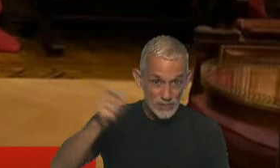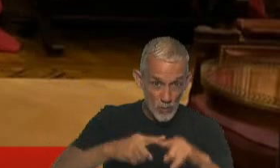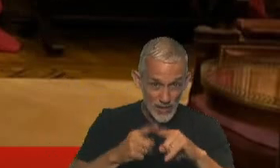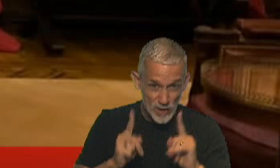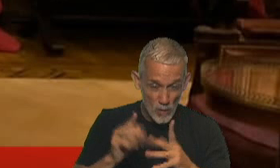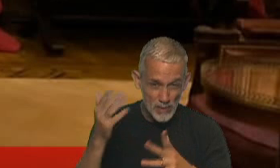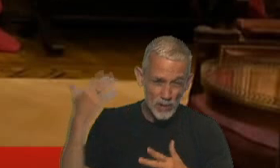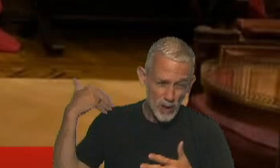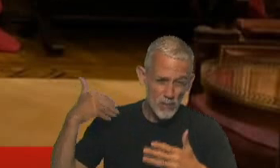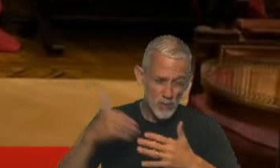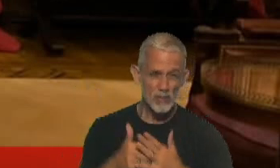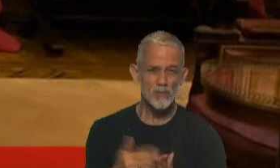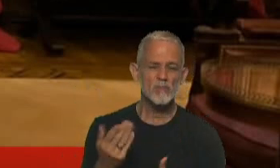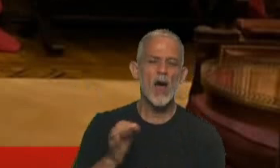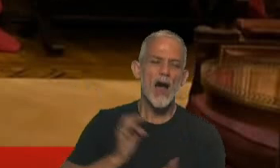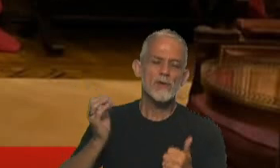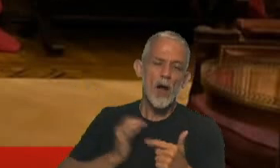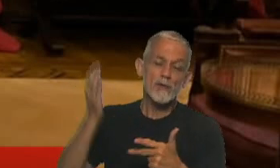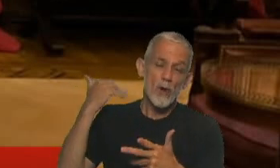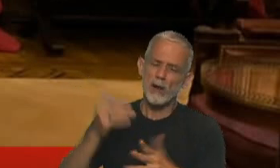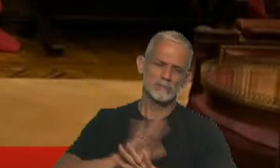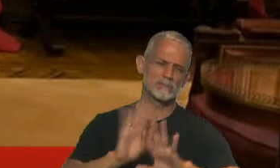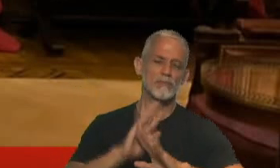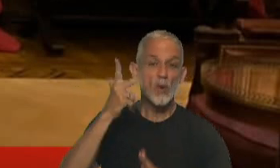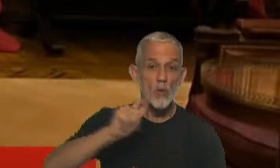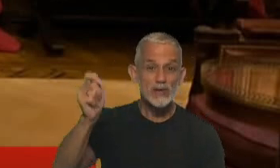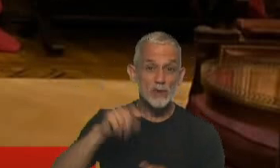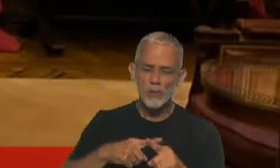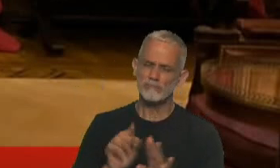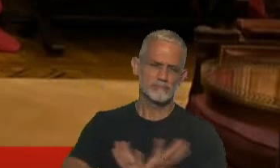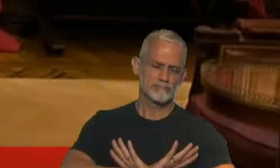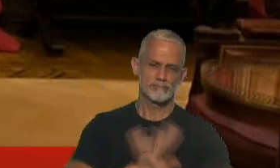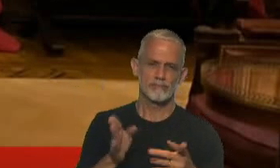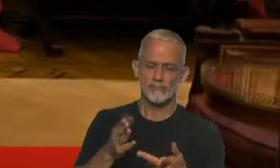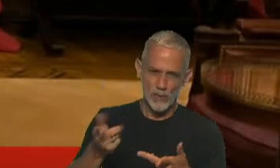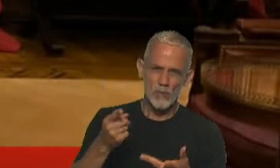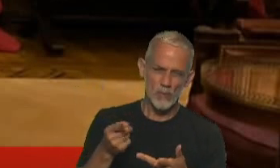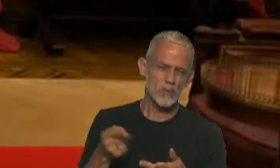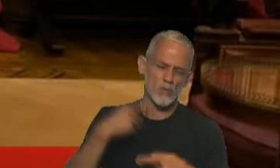que ha sucedido en los últimos años y en contra del juicio político a los integrantes del máximo tribunal.